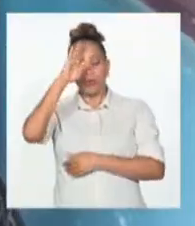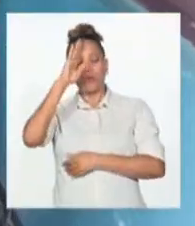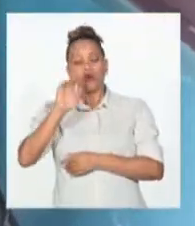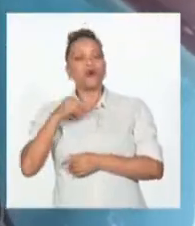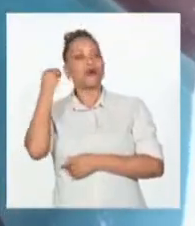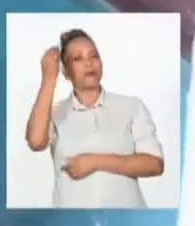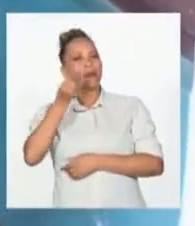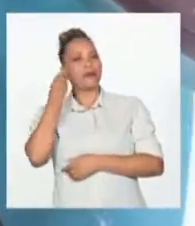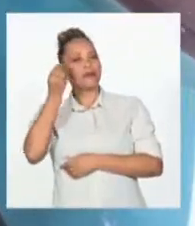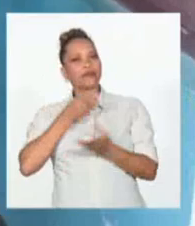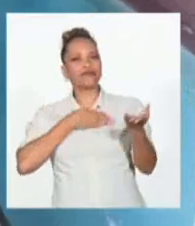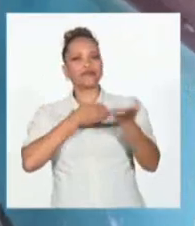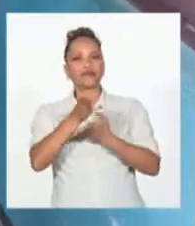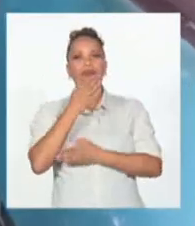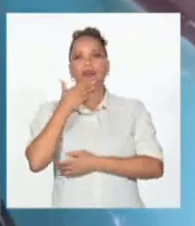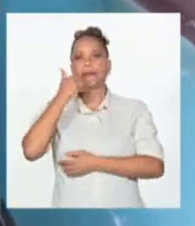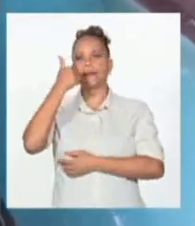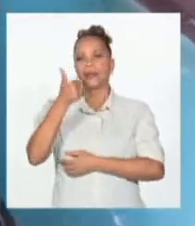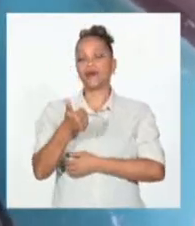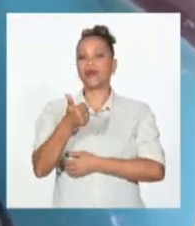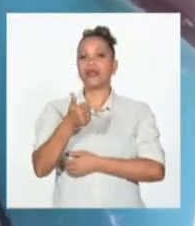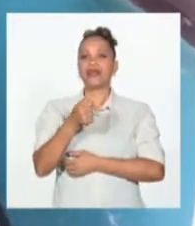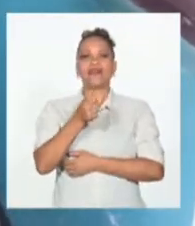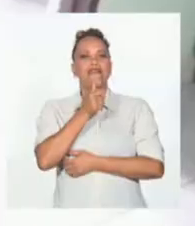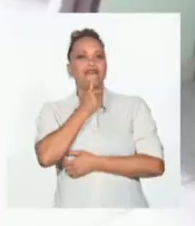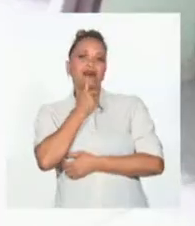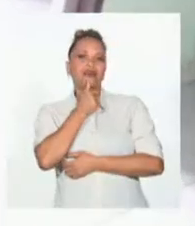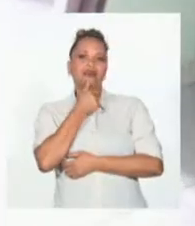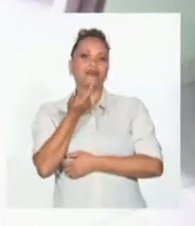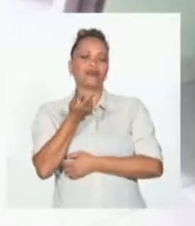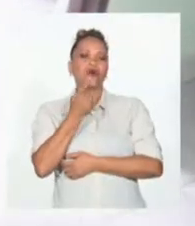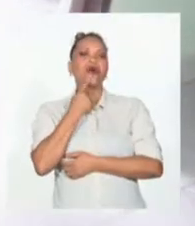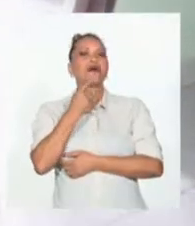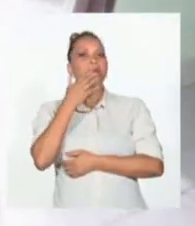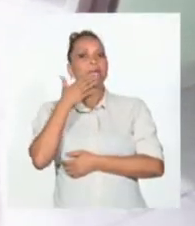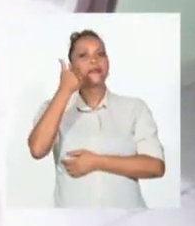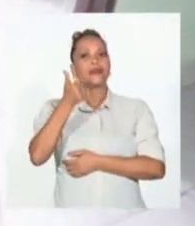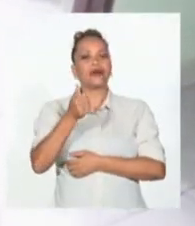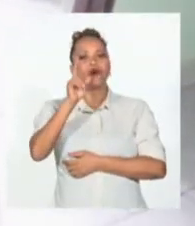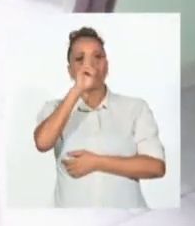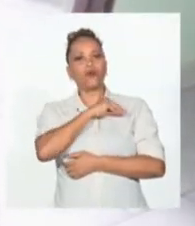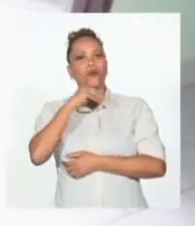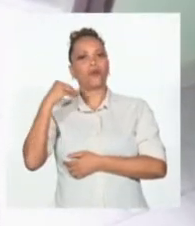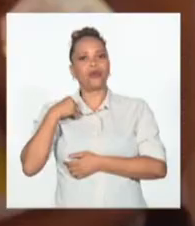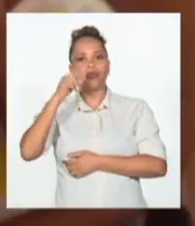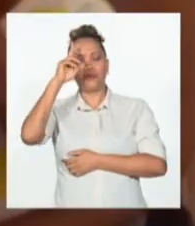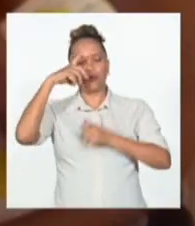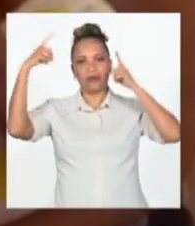en continuar mejorándolos no es posible sin esas batas blancas que son de